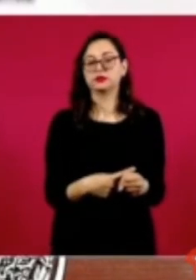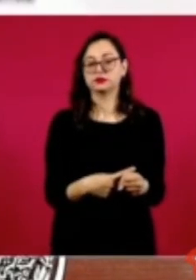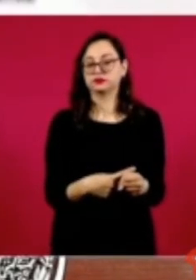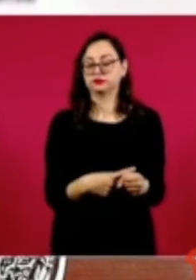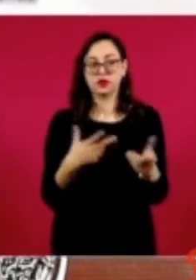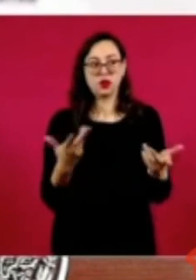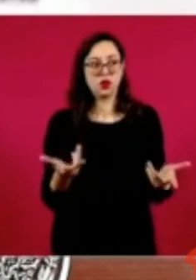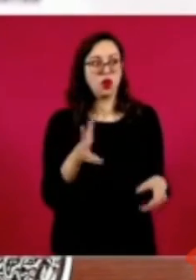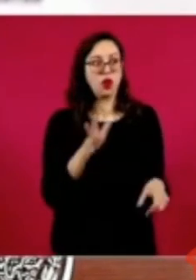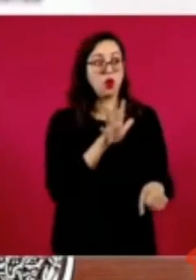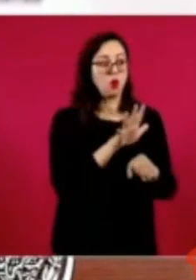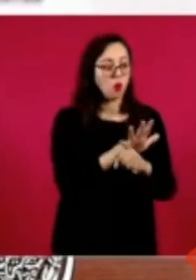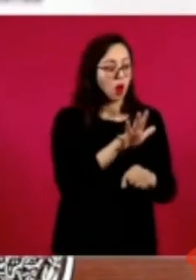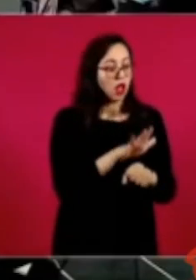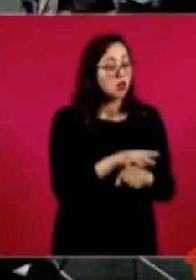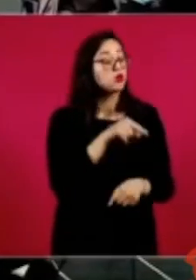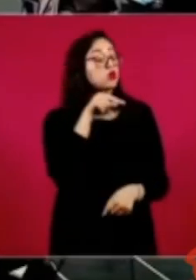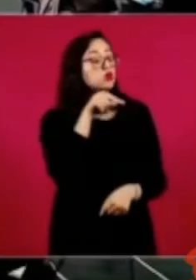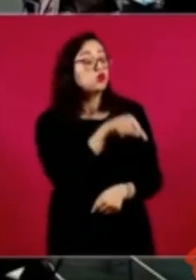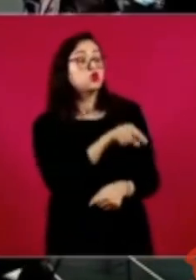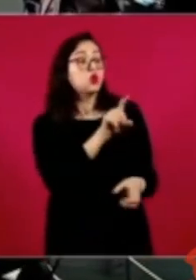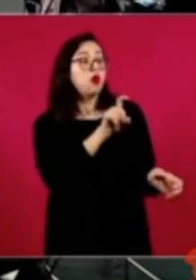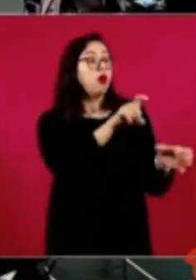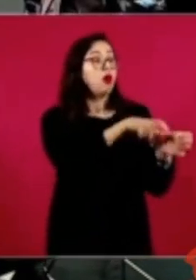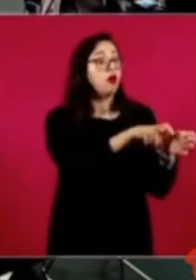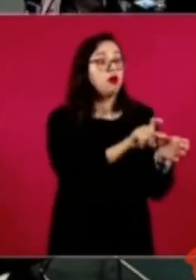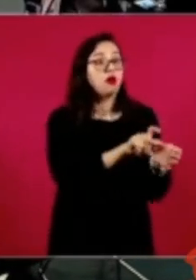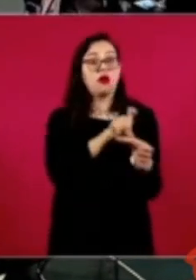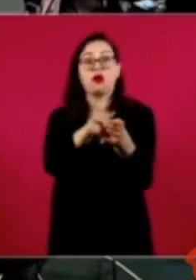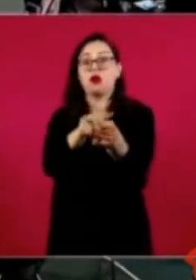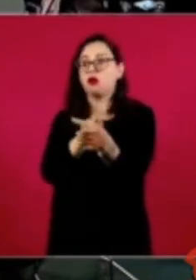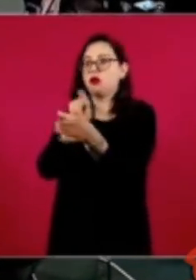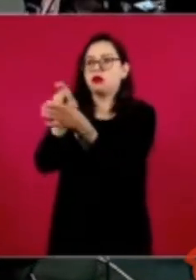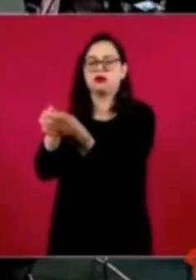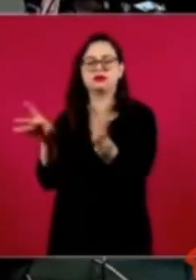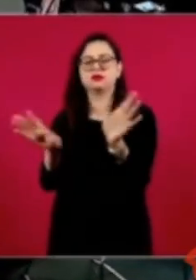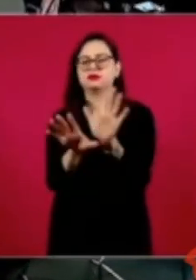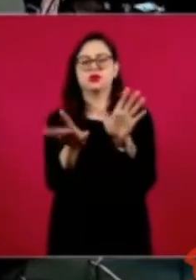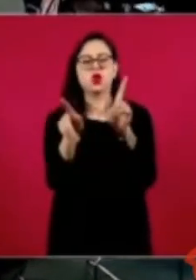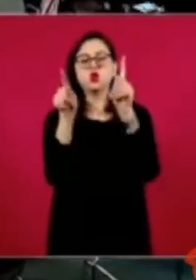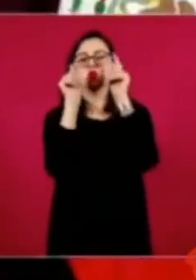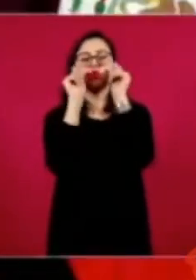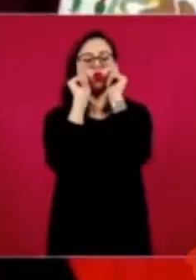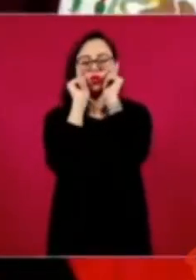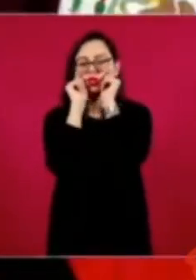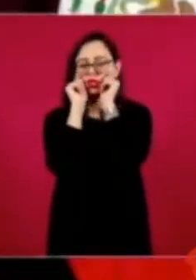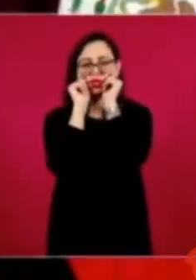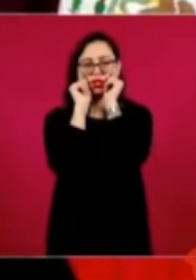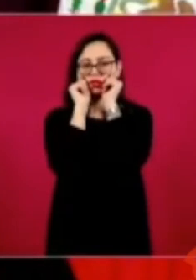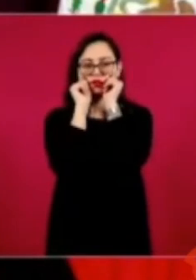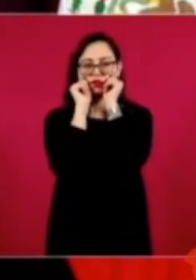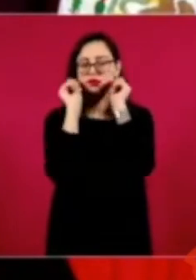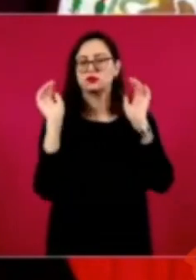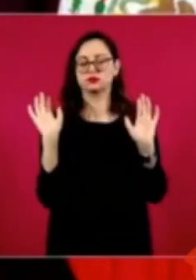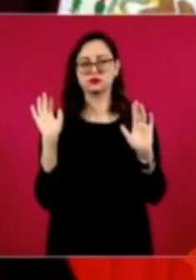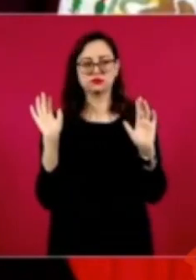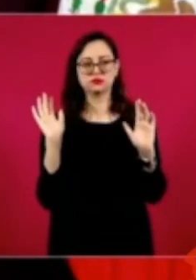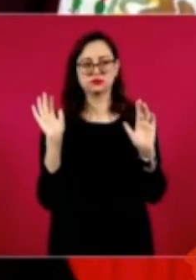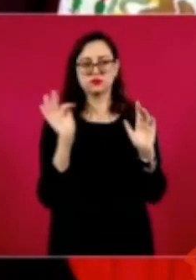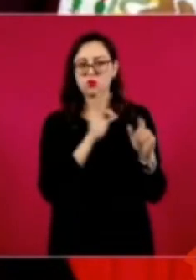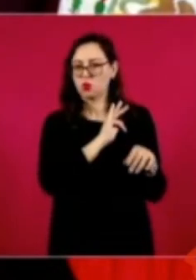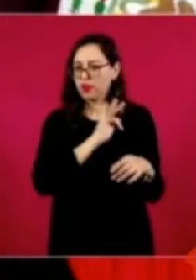para la atención a diabéticos en todo el sistema hospitalario.